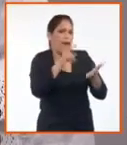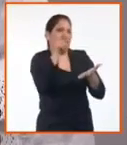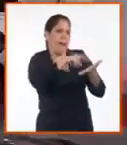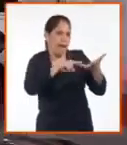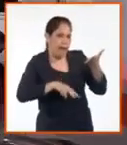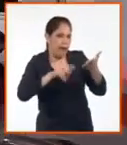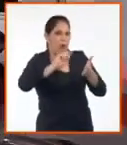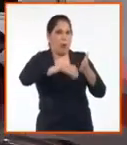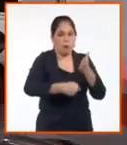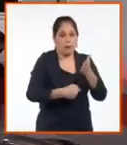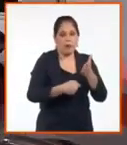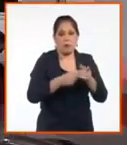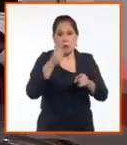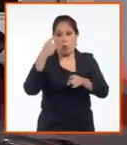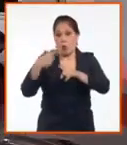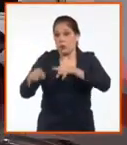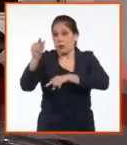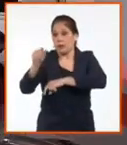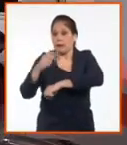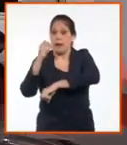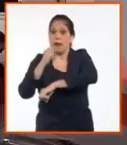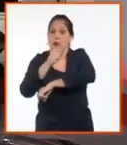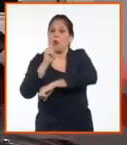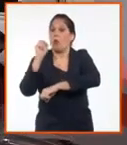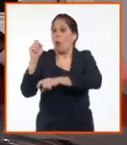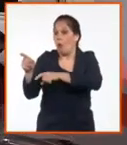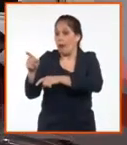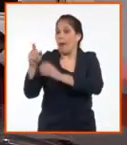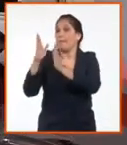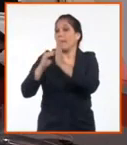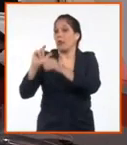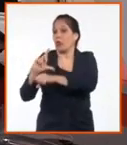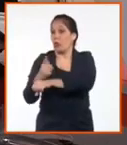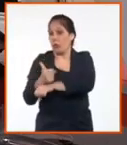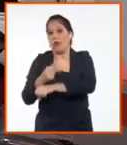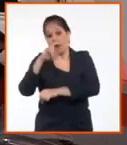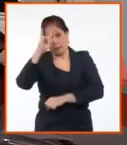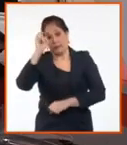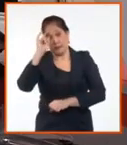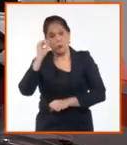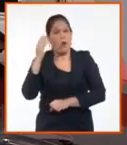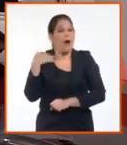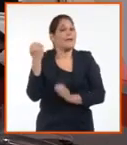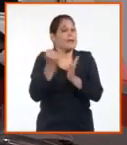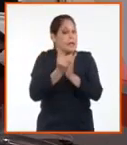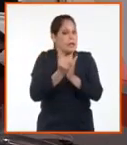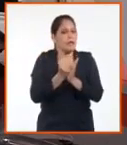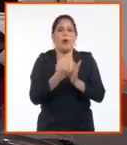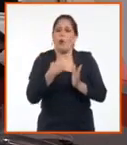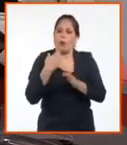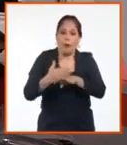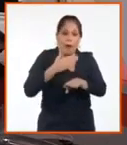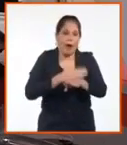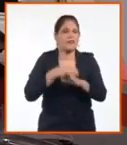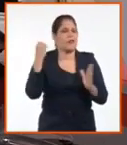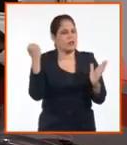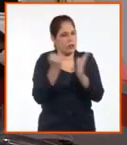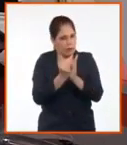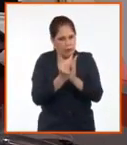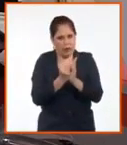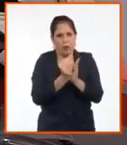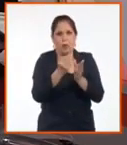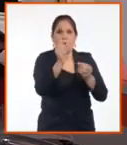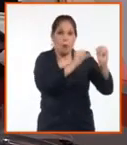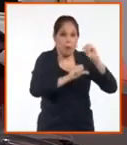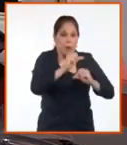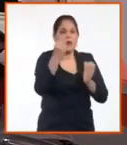el cambio proveedor implica meses de demora de proveedor que no haya sido sentirse calificado ante ha sido aprobado en la formulación